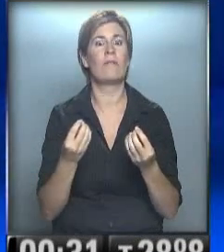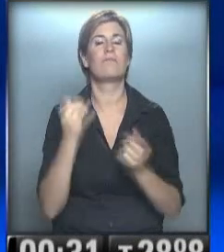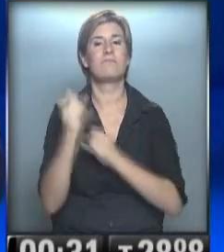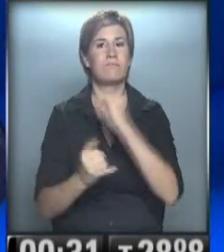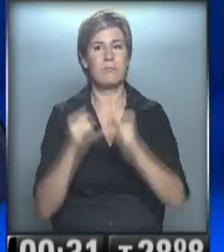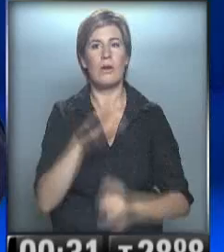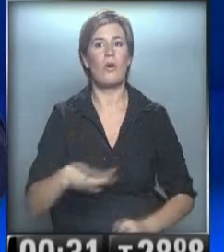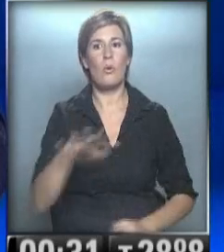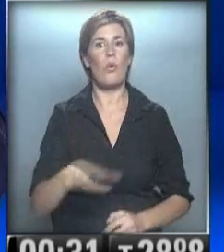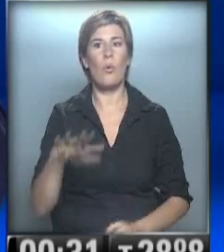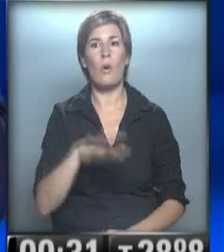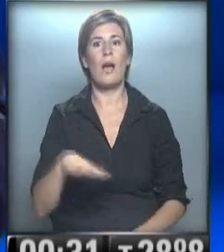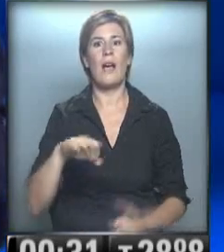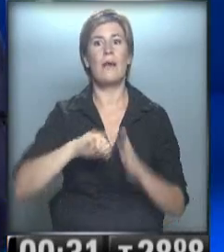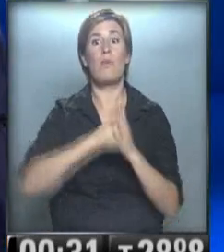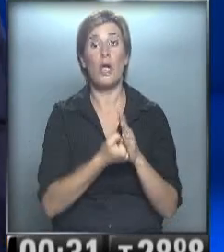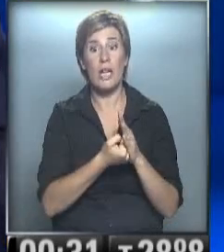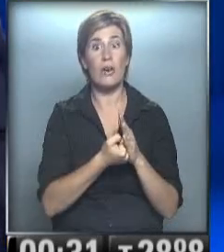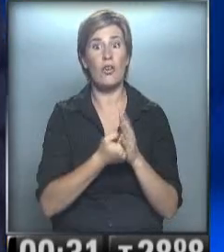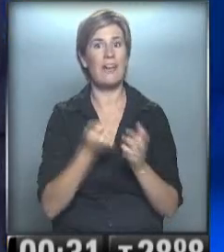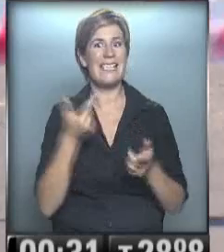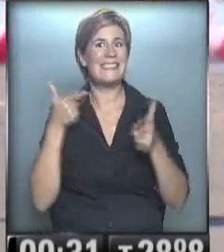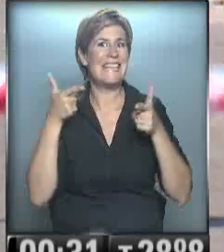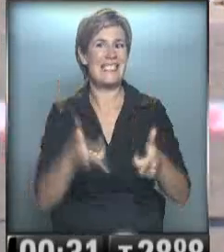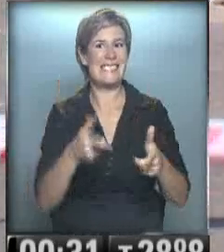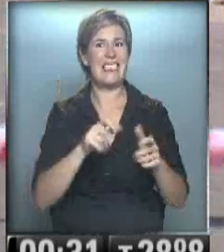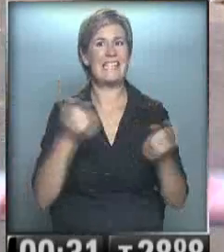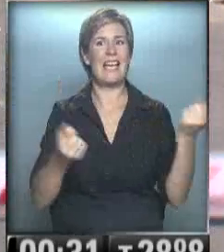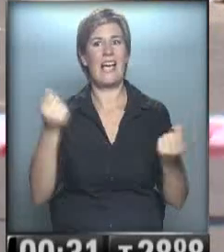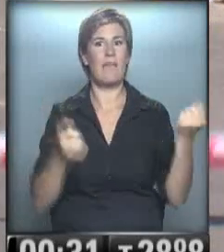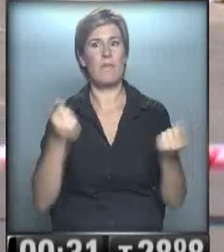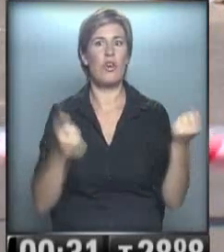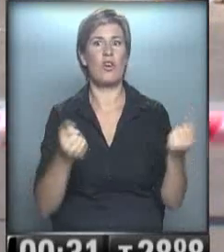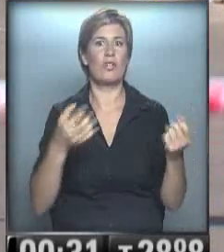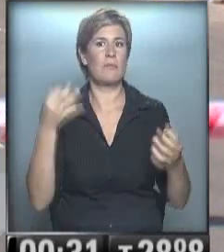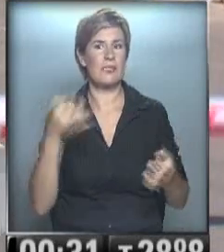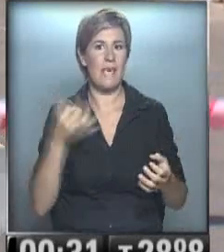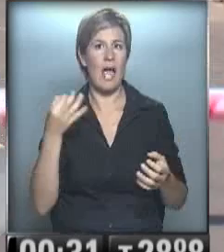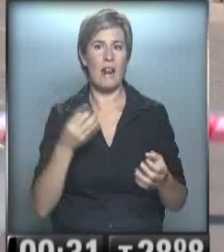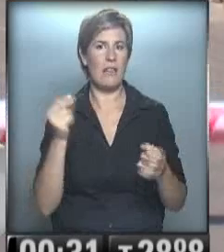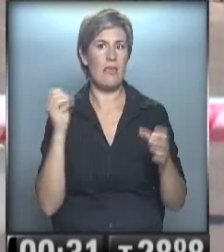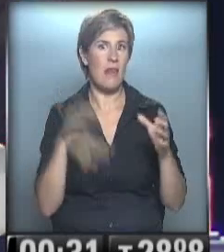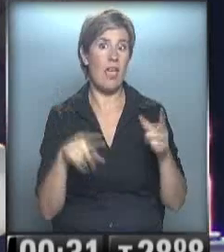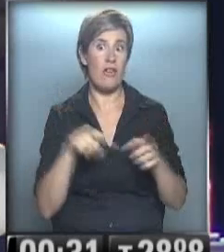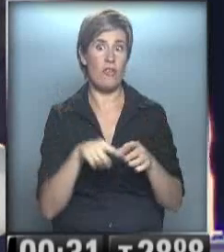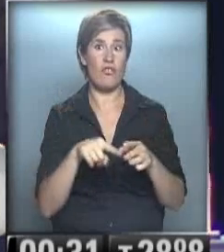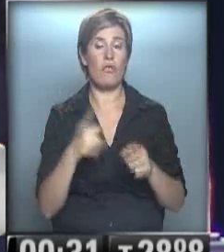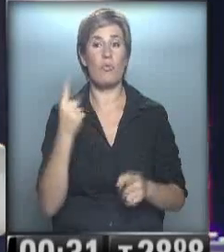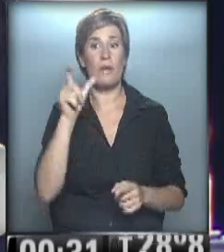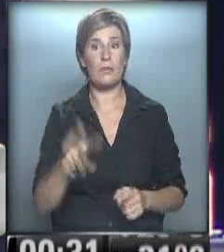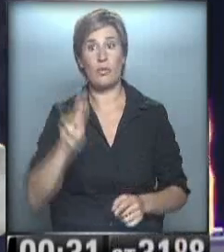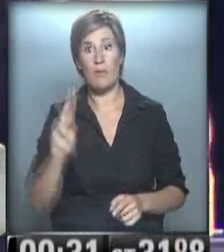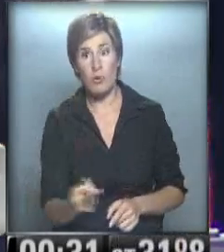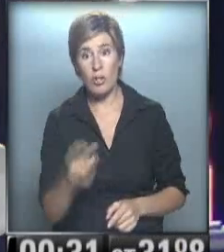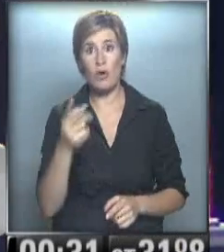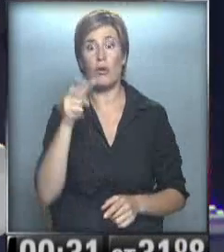localidad de Moreno intentaron asaltar un camión blindado y esto fue lo que pasaba. Un muerto y 6 heridos